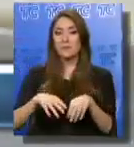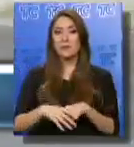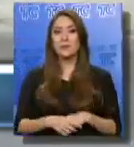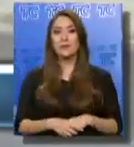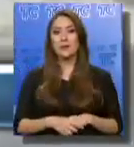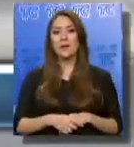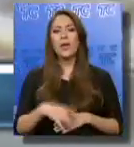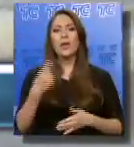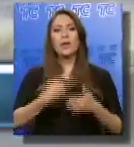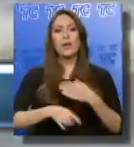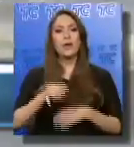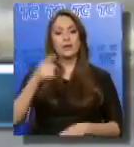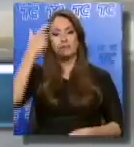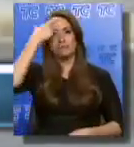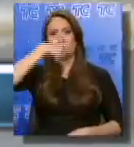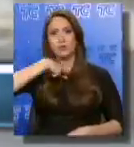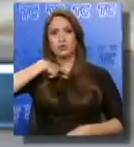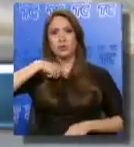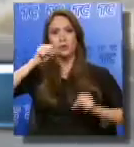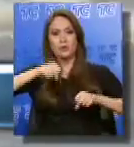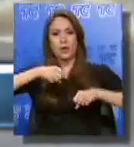Y pirámides humanas.